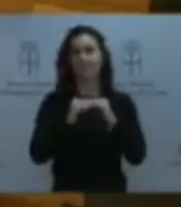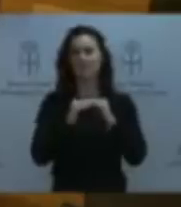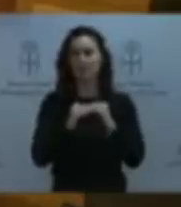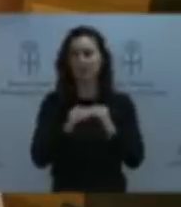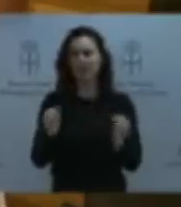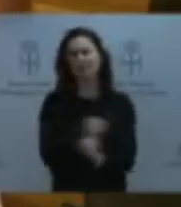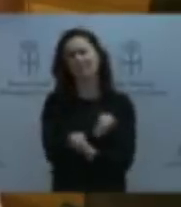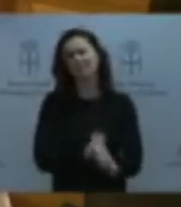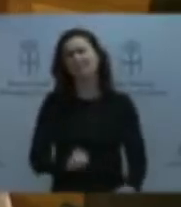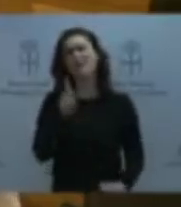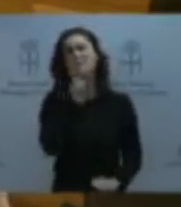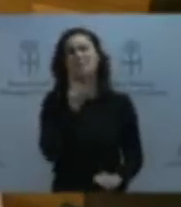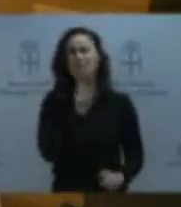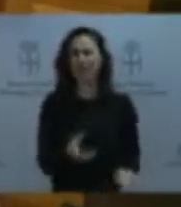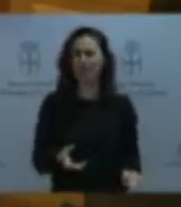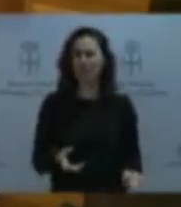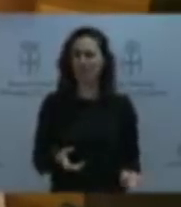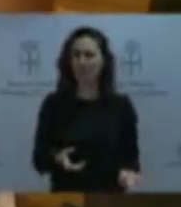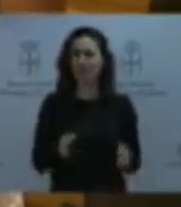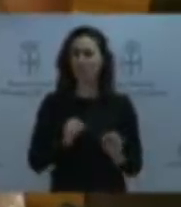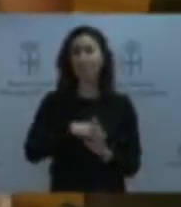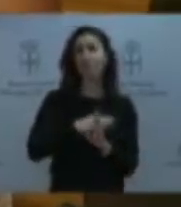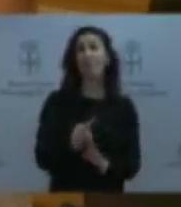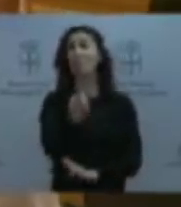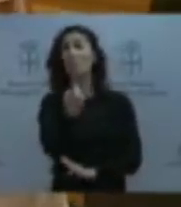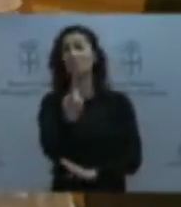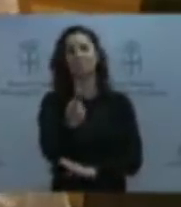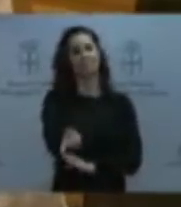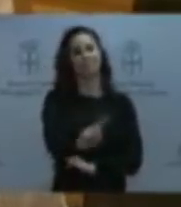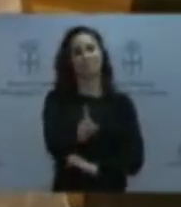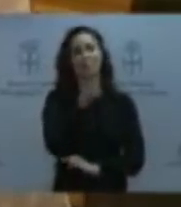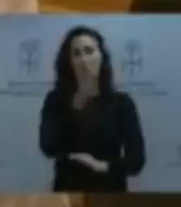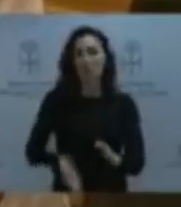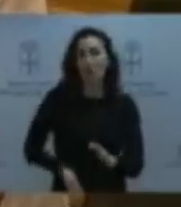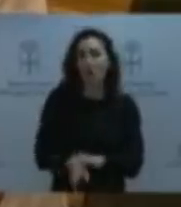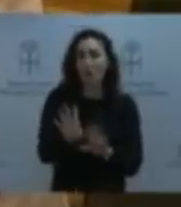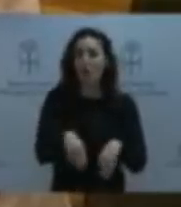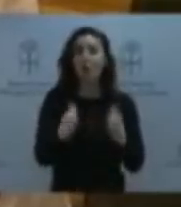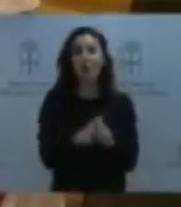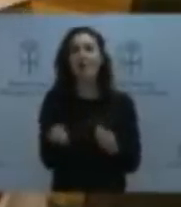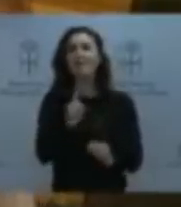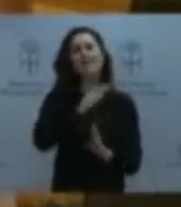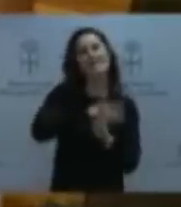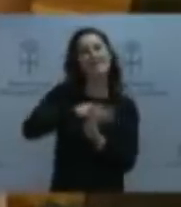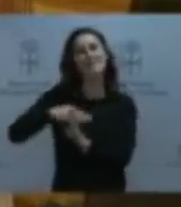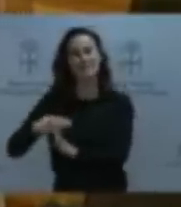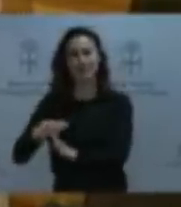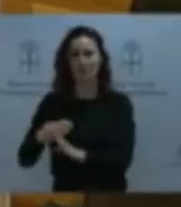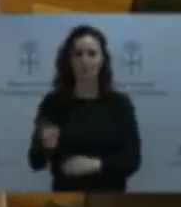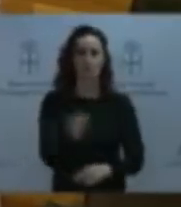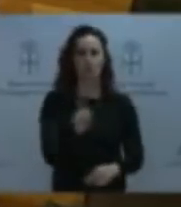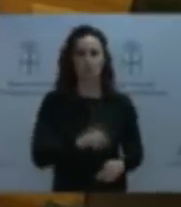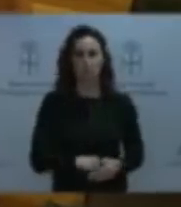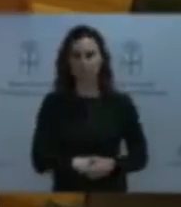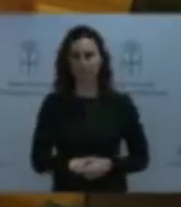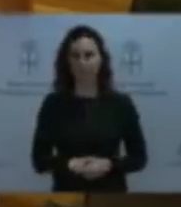exclusivamente en una categoría, porque esa tasa la tienen que mantener de forma global y no en categoría por categoría. En fin, yo no sé si